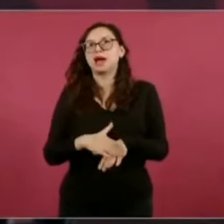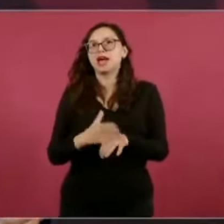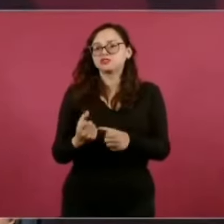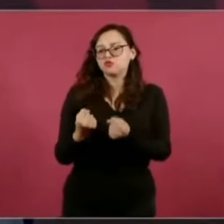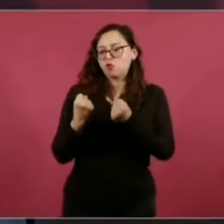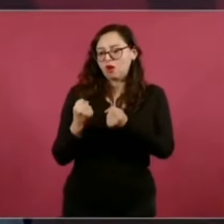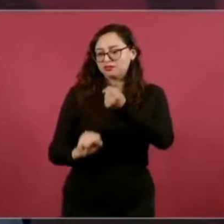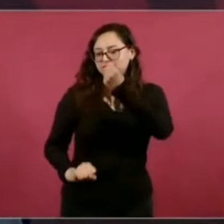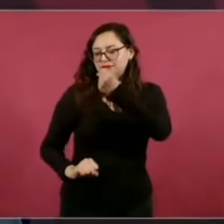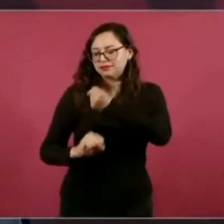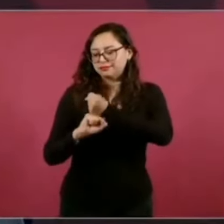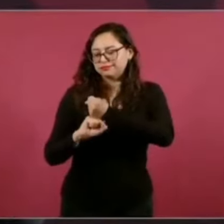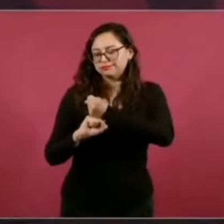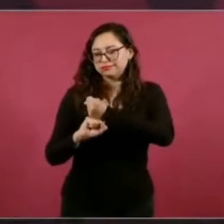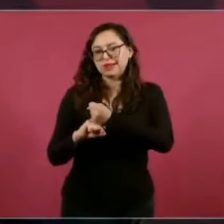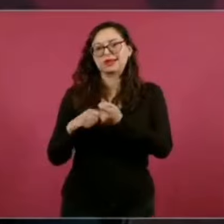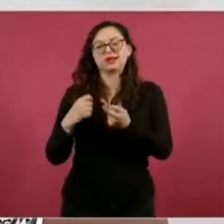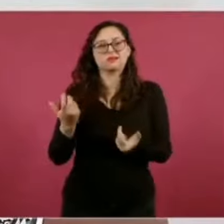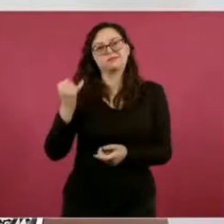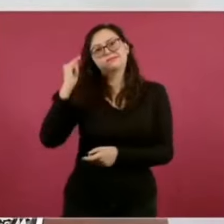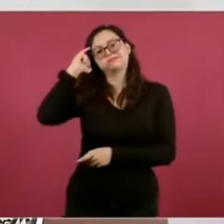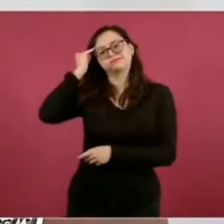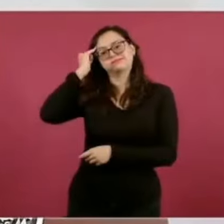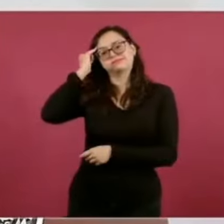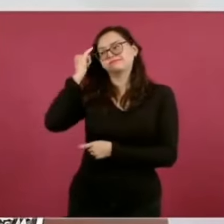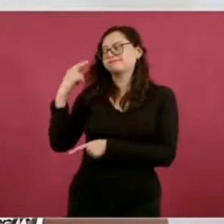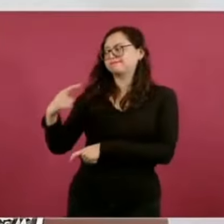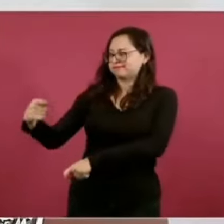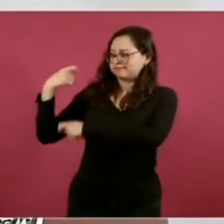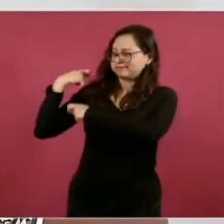obtuvimos del México prehispánico.